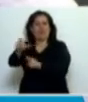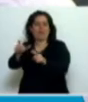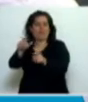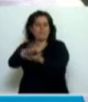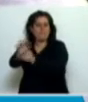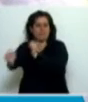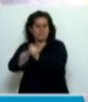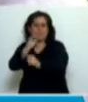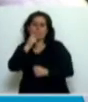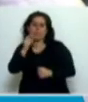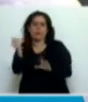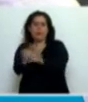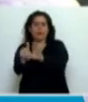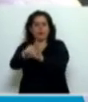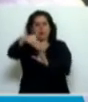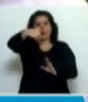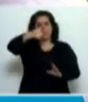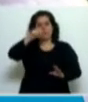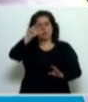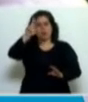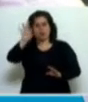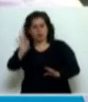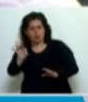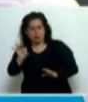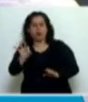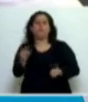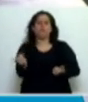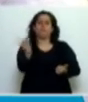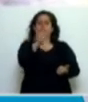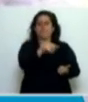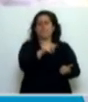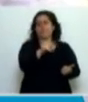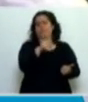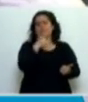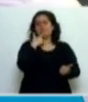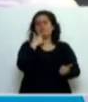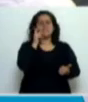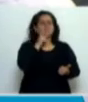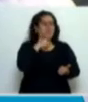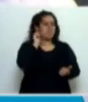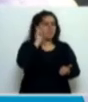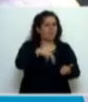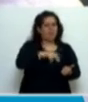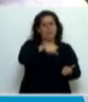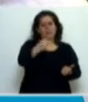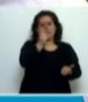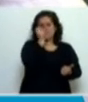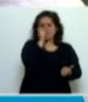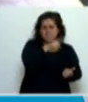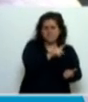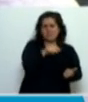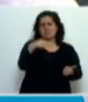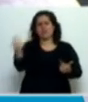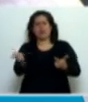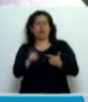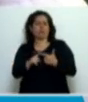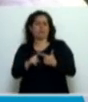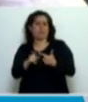el Banco Macro tiene un 31%, el Banco San Miguel un 27%, Gas Natural 27%, Consultatio